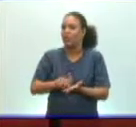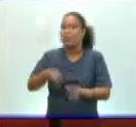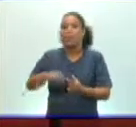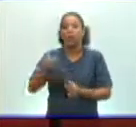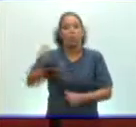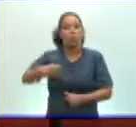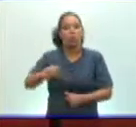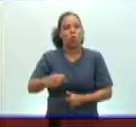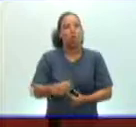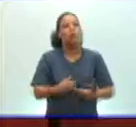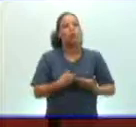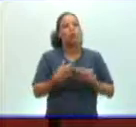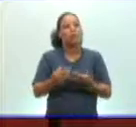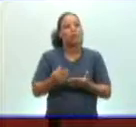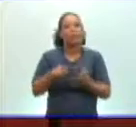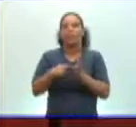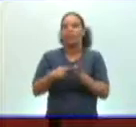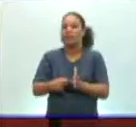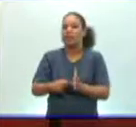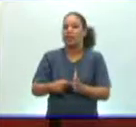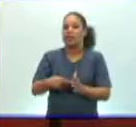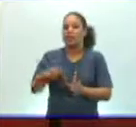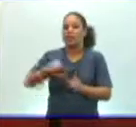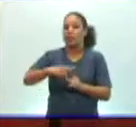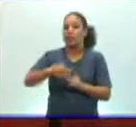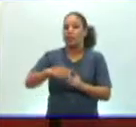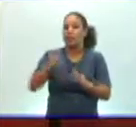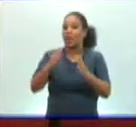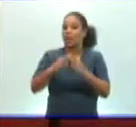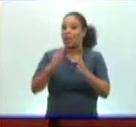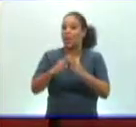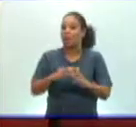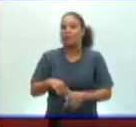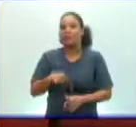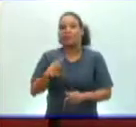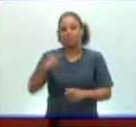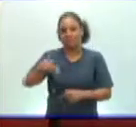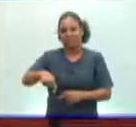te propongo de tarea de aprendizaje para la casa la siguiente.